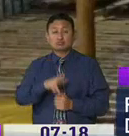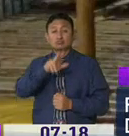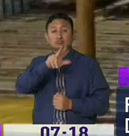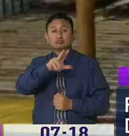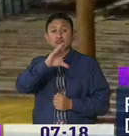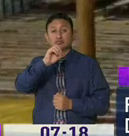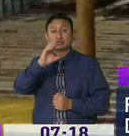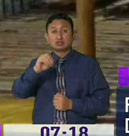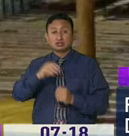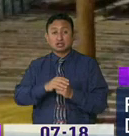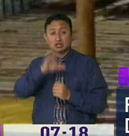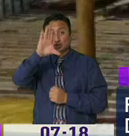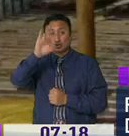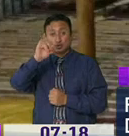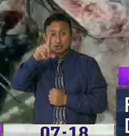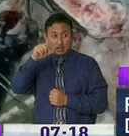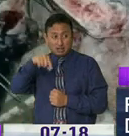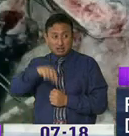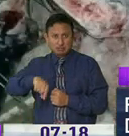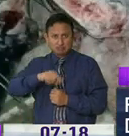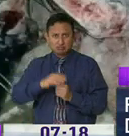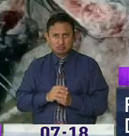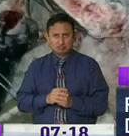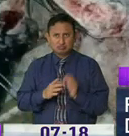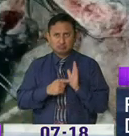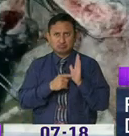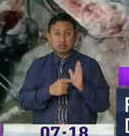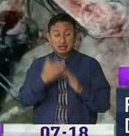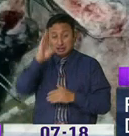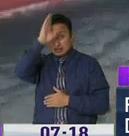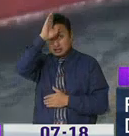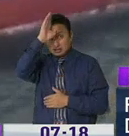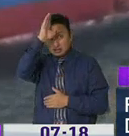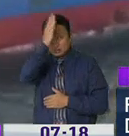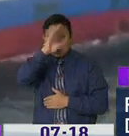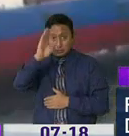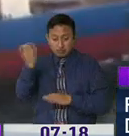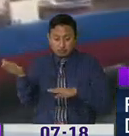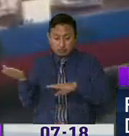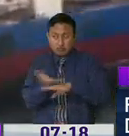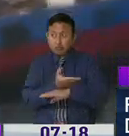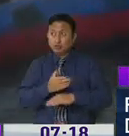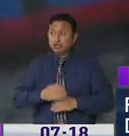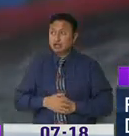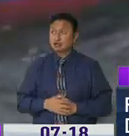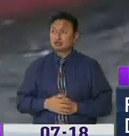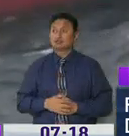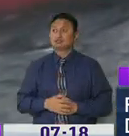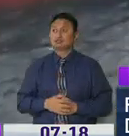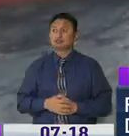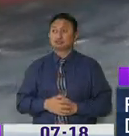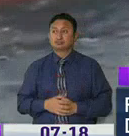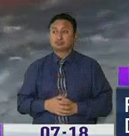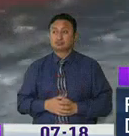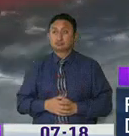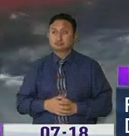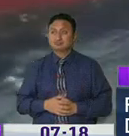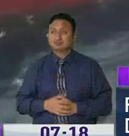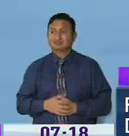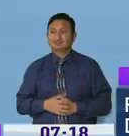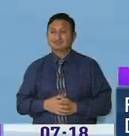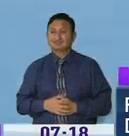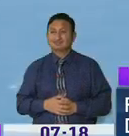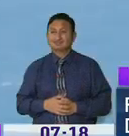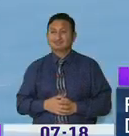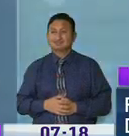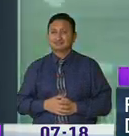especies, entre ellas tiburones mutilados. La tripulación fue sentenciada a 3 años, pero cientos de